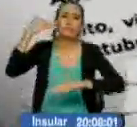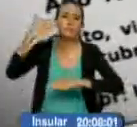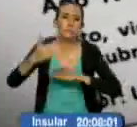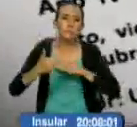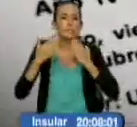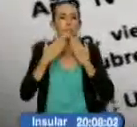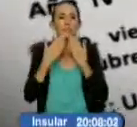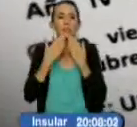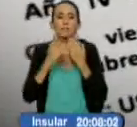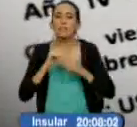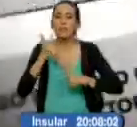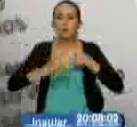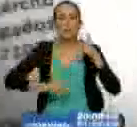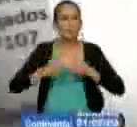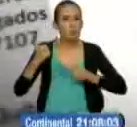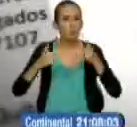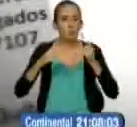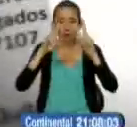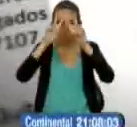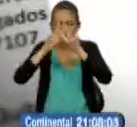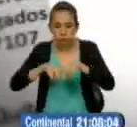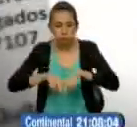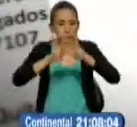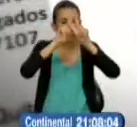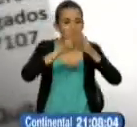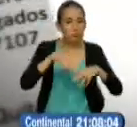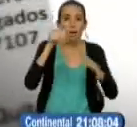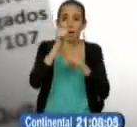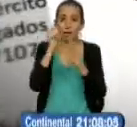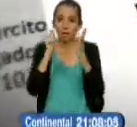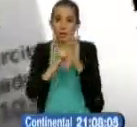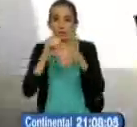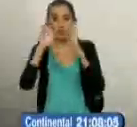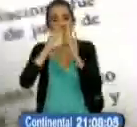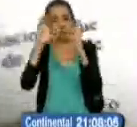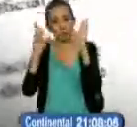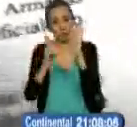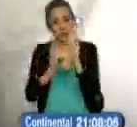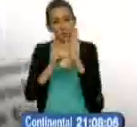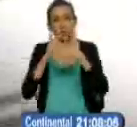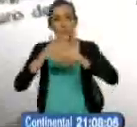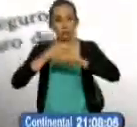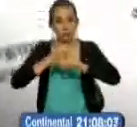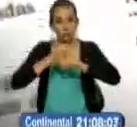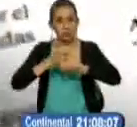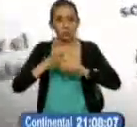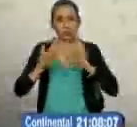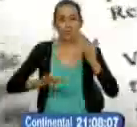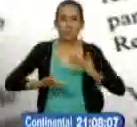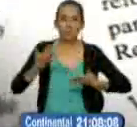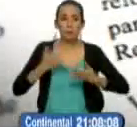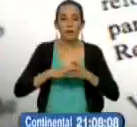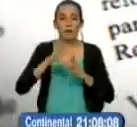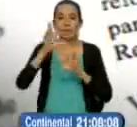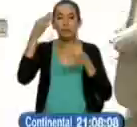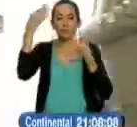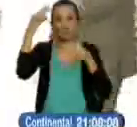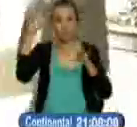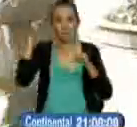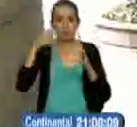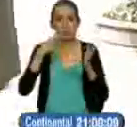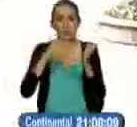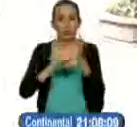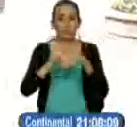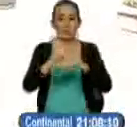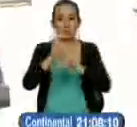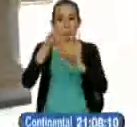esta relación podría ser la revisión de algunos artículos del Código de Seguridad, particularmente del tercer libro de dicho cuerpo legal.